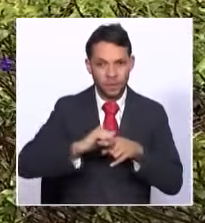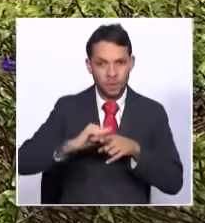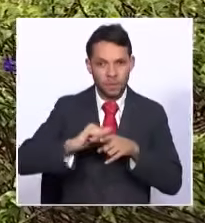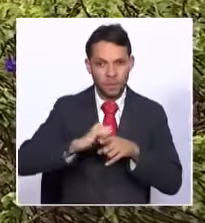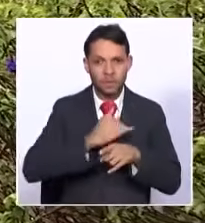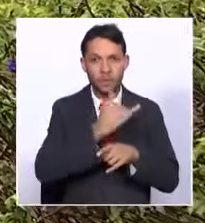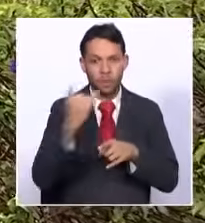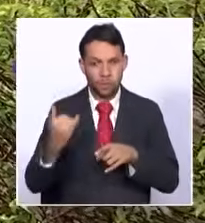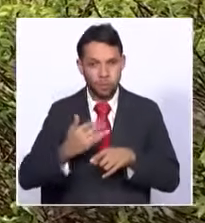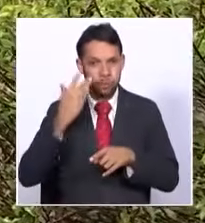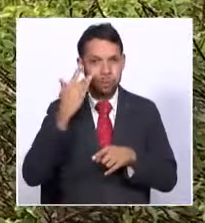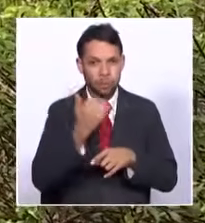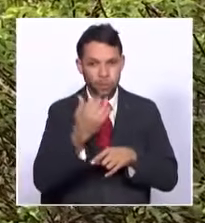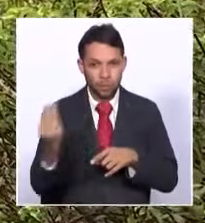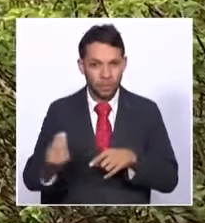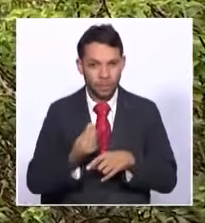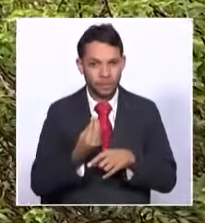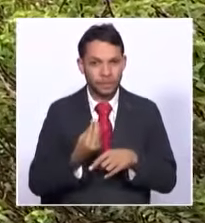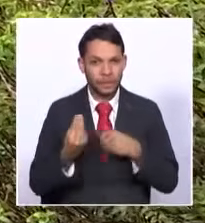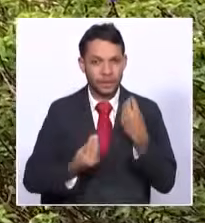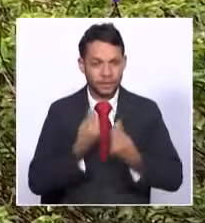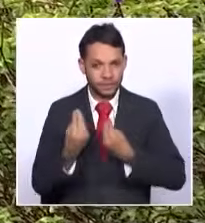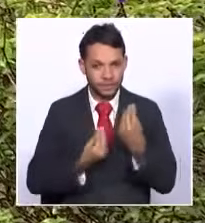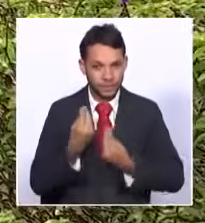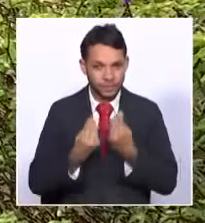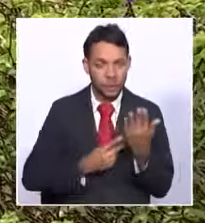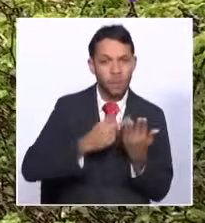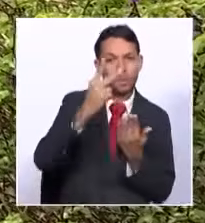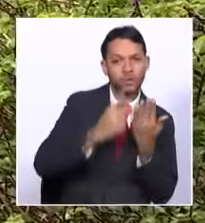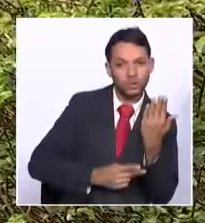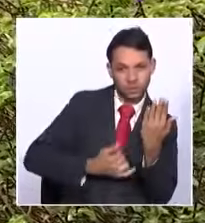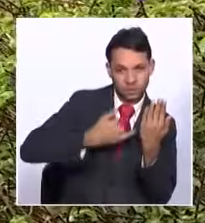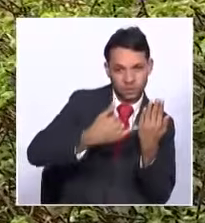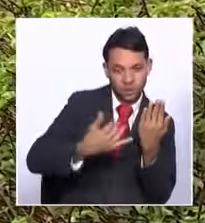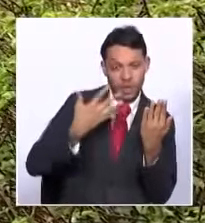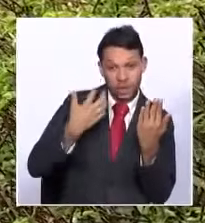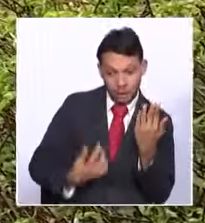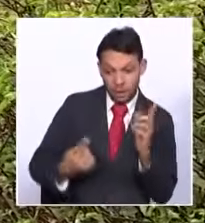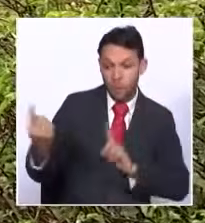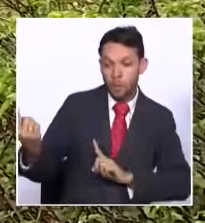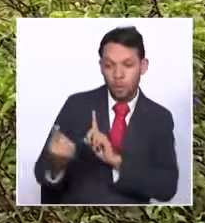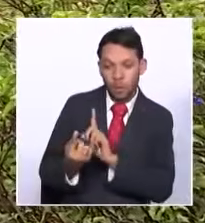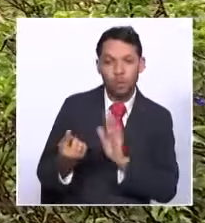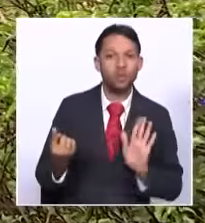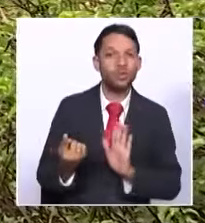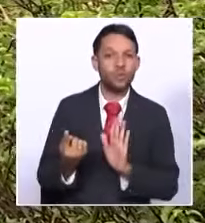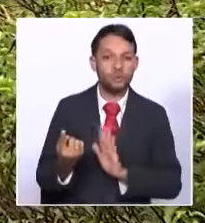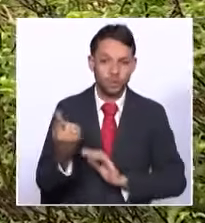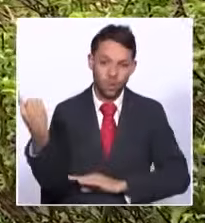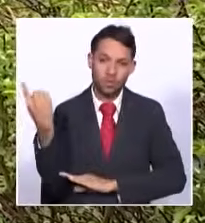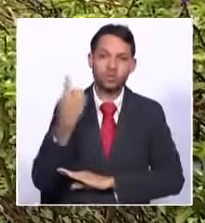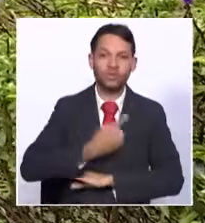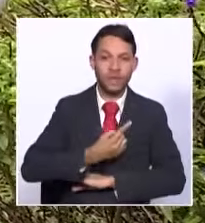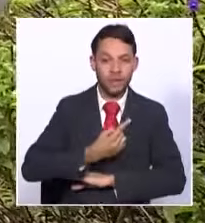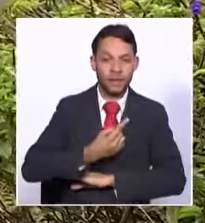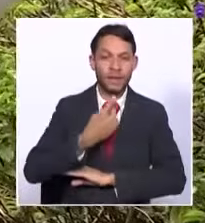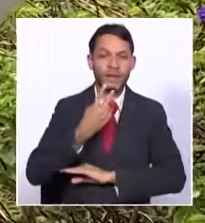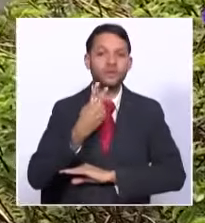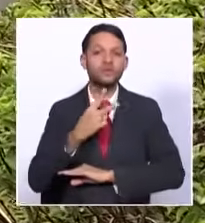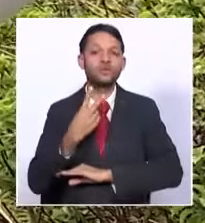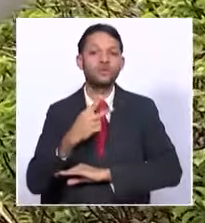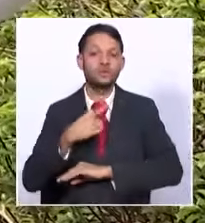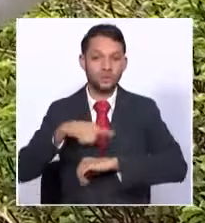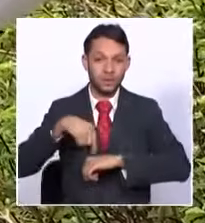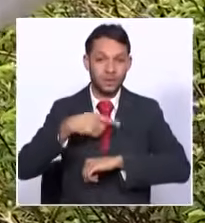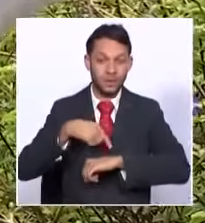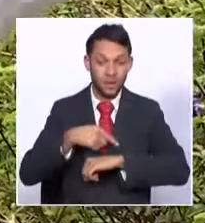médica de esta manera de proyecto. Que el que quiera consulta, la consulta dura todo el día. Que es que el carro hay que pedir